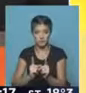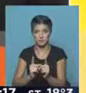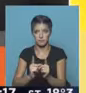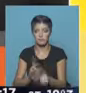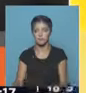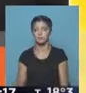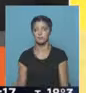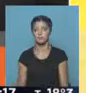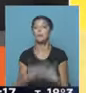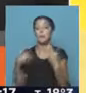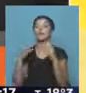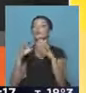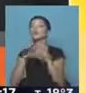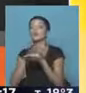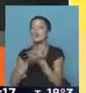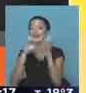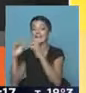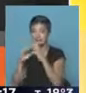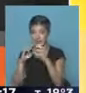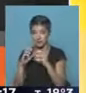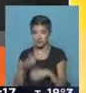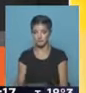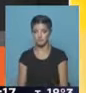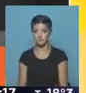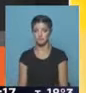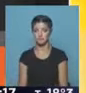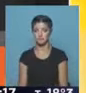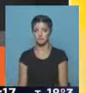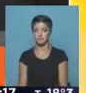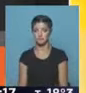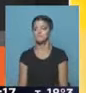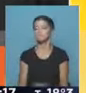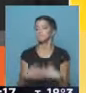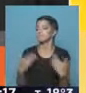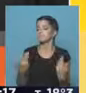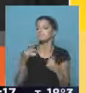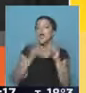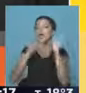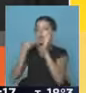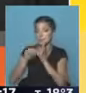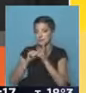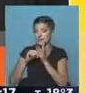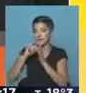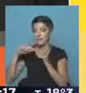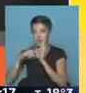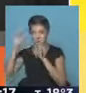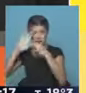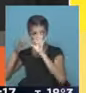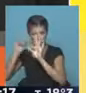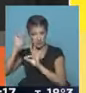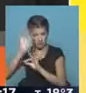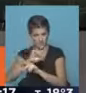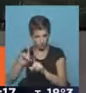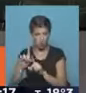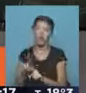afrontar la crisis europea? Bueno, evidentemente en algunos países, y no solo en Europa, aparecen líderes